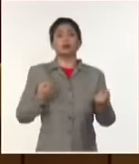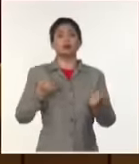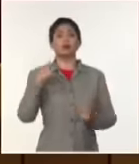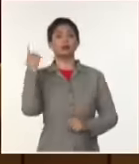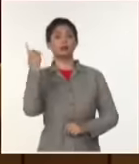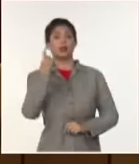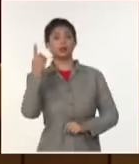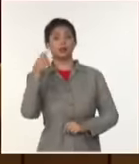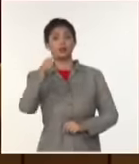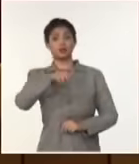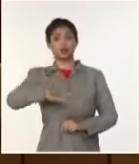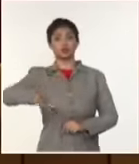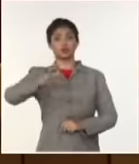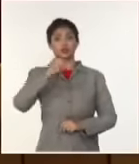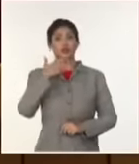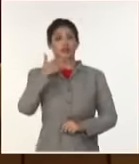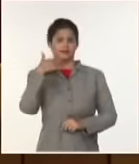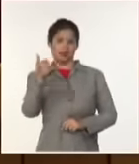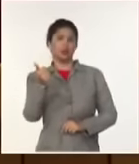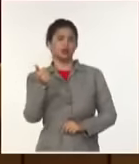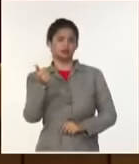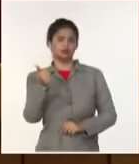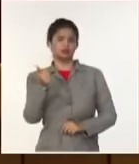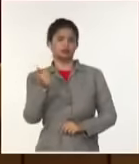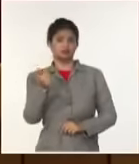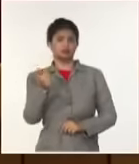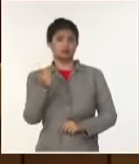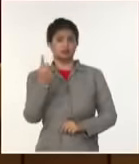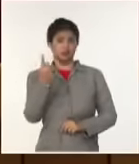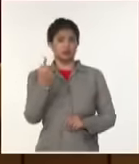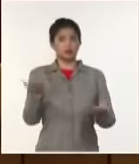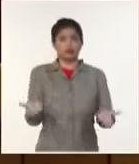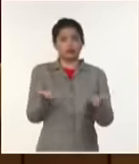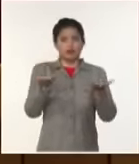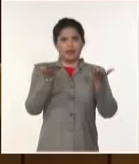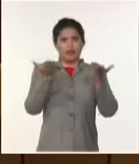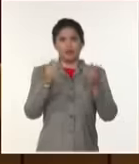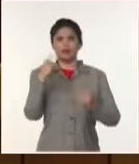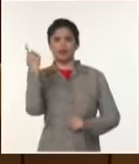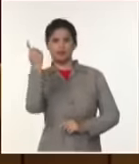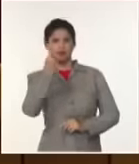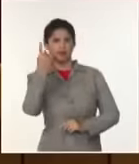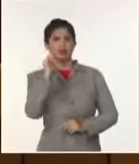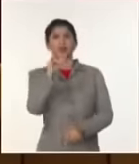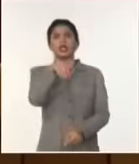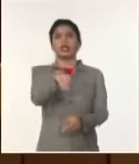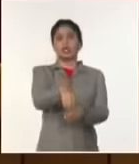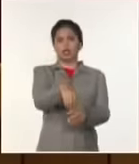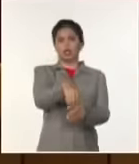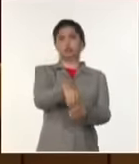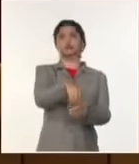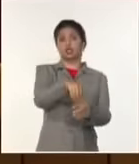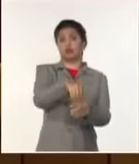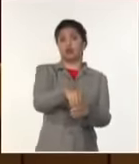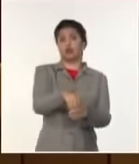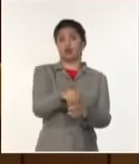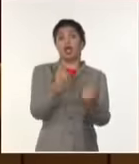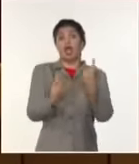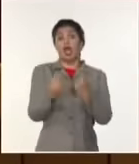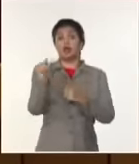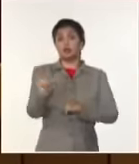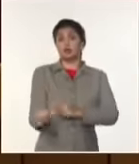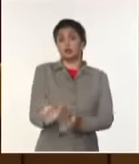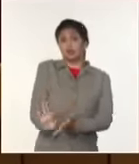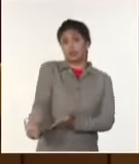alcanzar, más temprano que tarde, una prosperidad digna e inclusiva donde ningún ciudadano